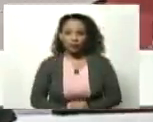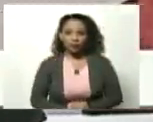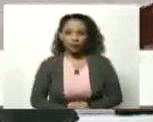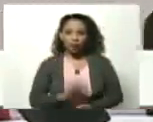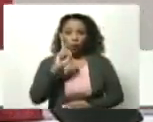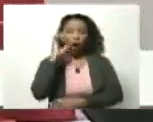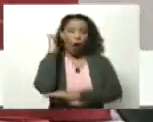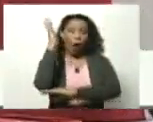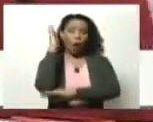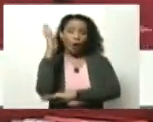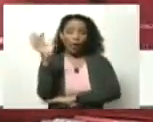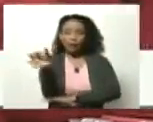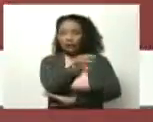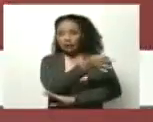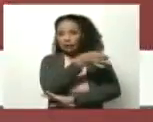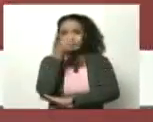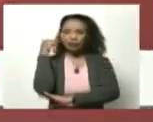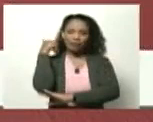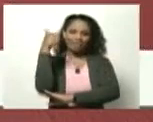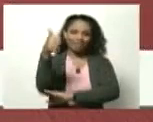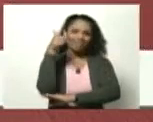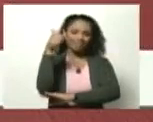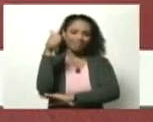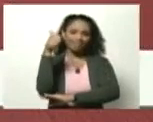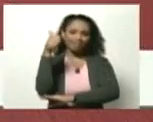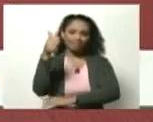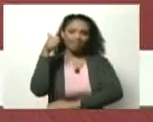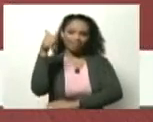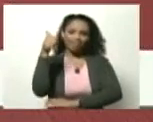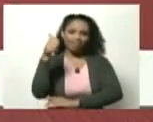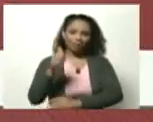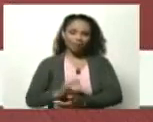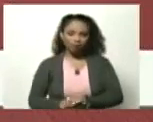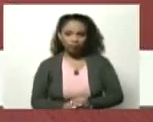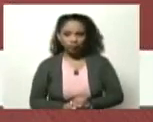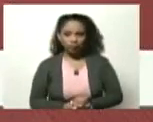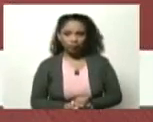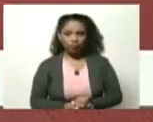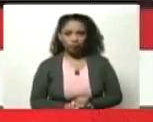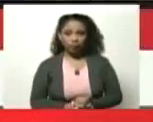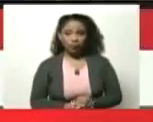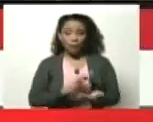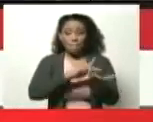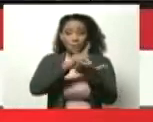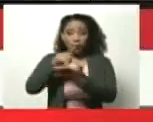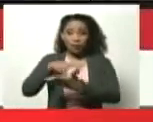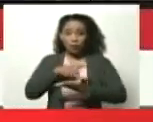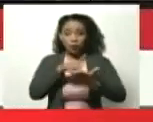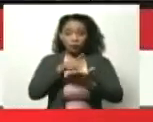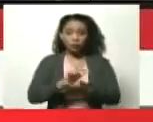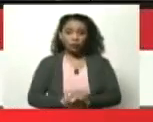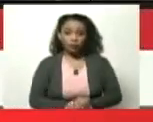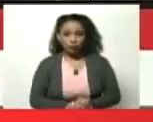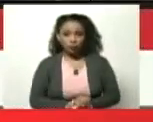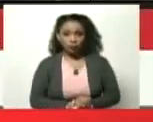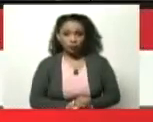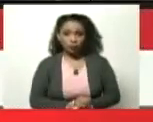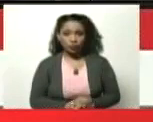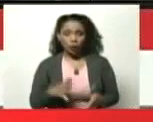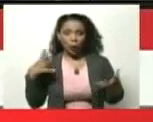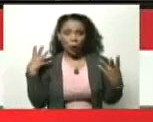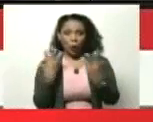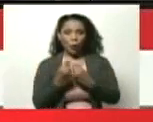Una jornada extraordinaria, extraordinaria, de participación, los